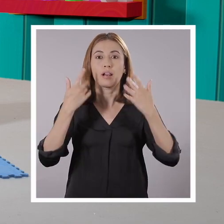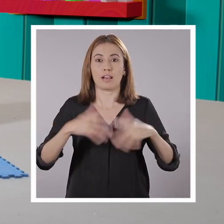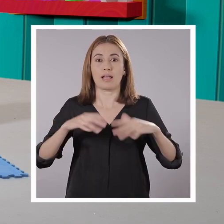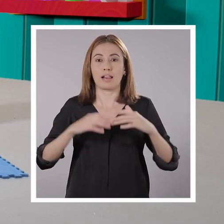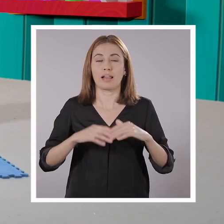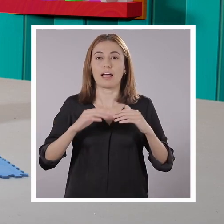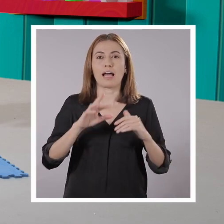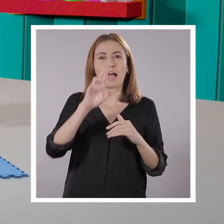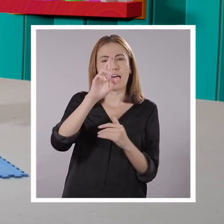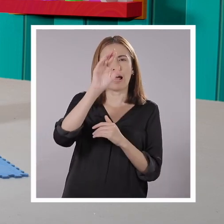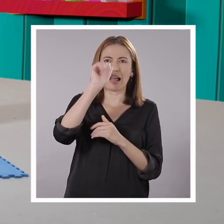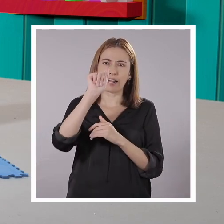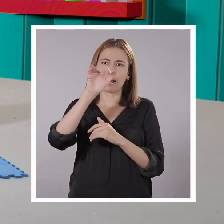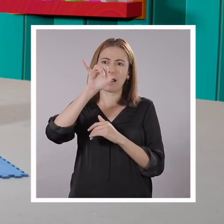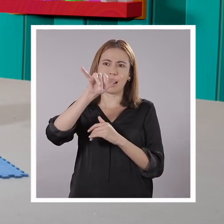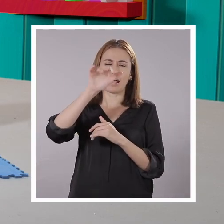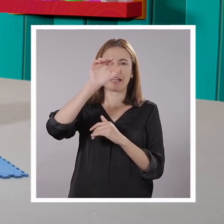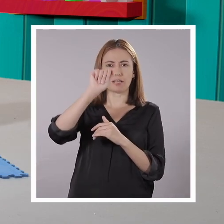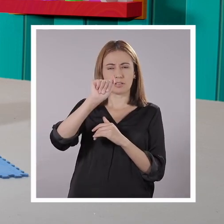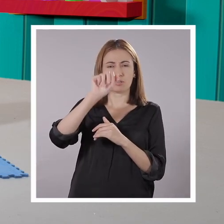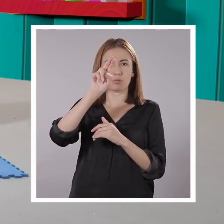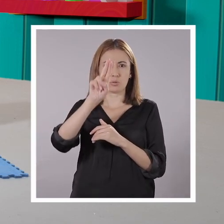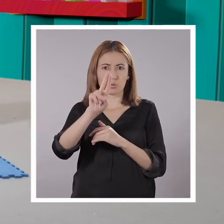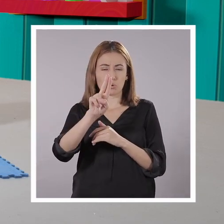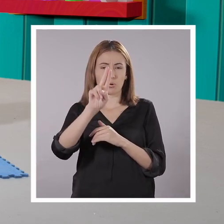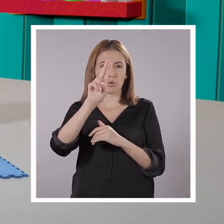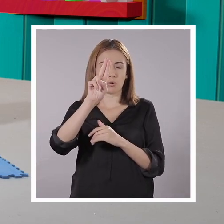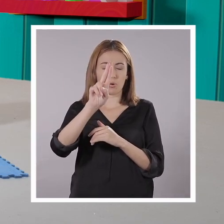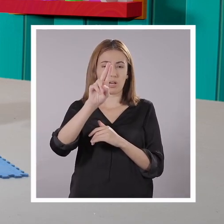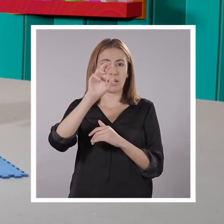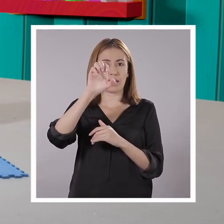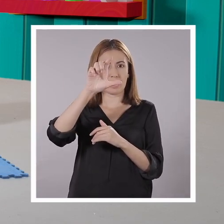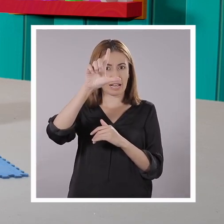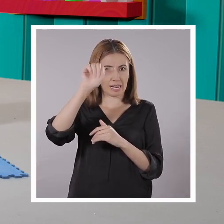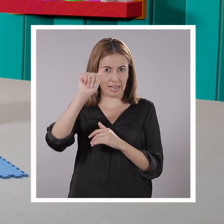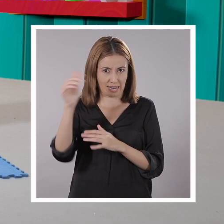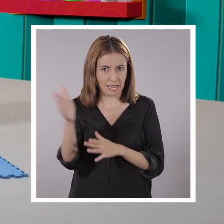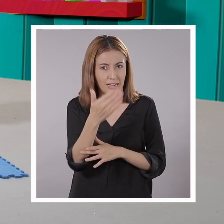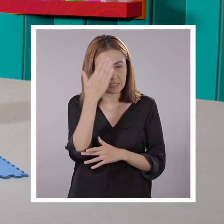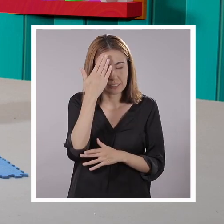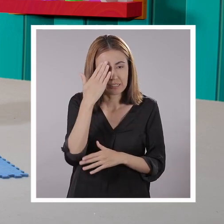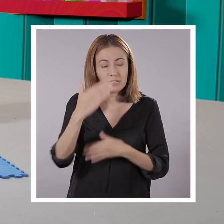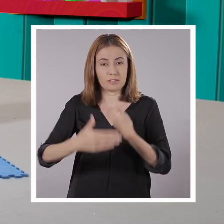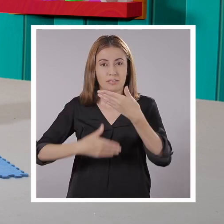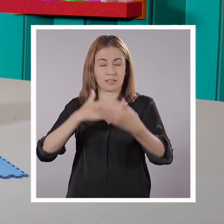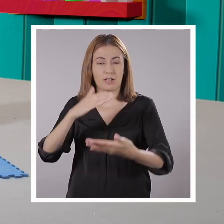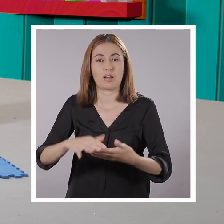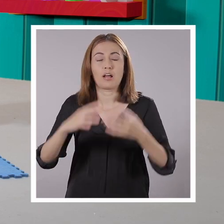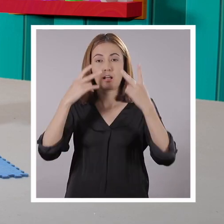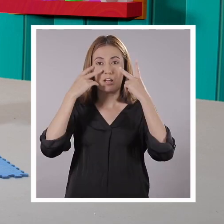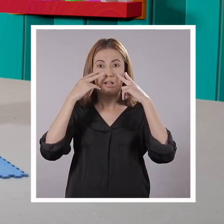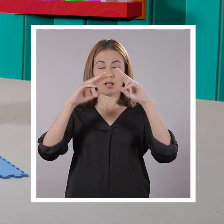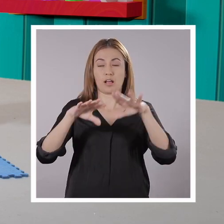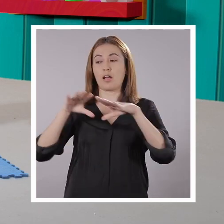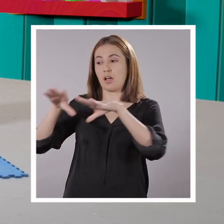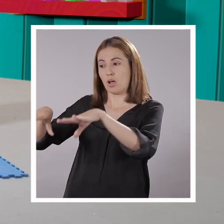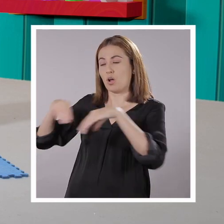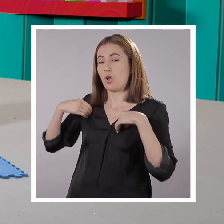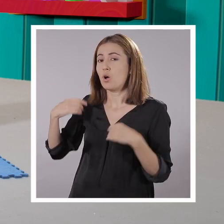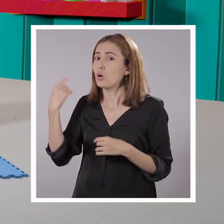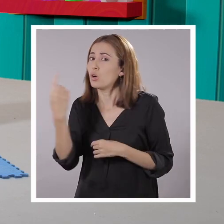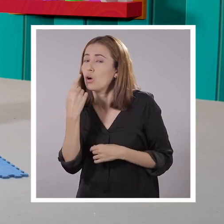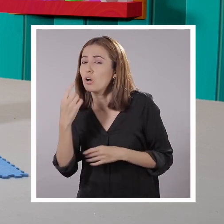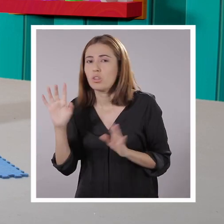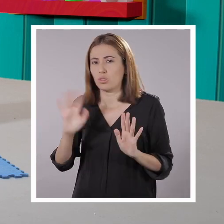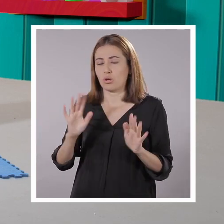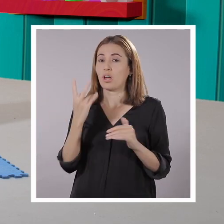genial. Un juego, la rayuela. ¿La han jugado? Sí, pues ahora la vamos a jugar, pero para eso necesitamos a